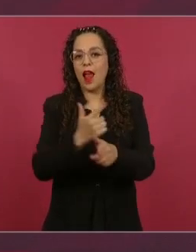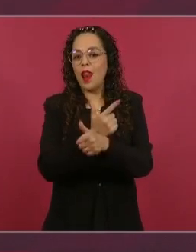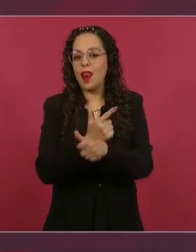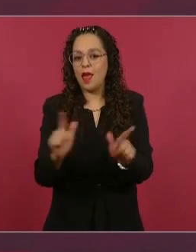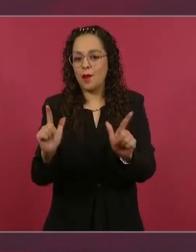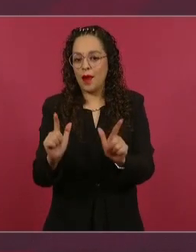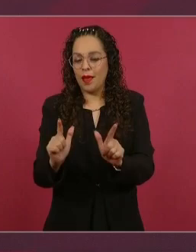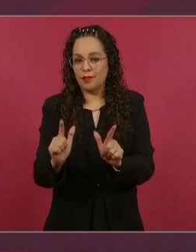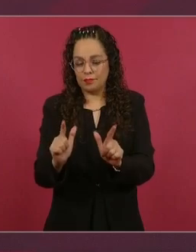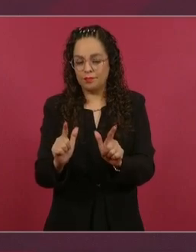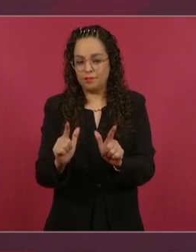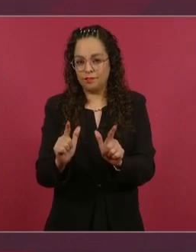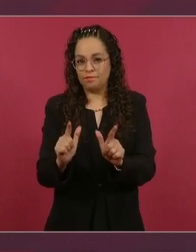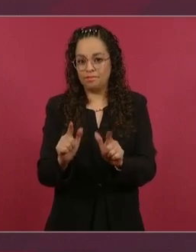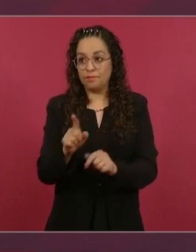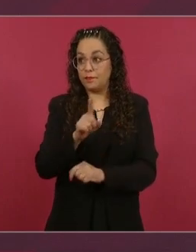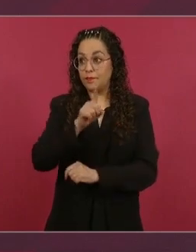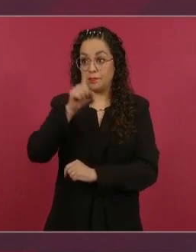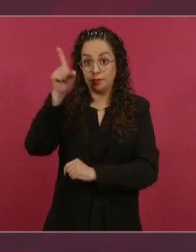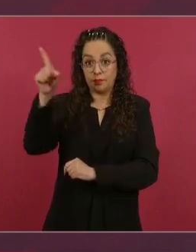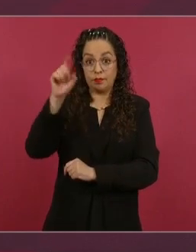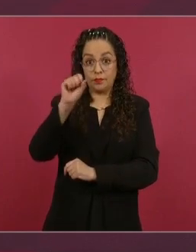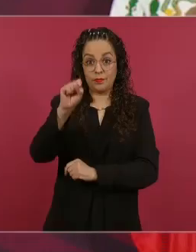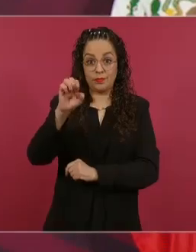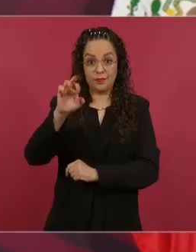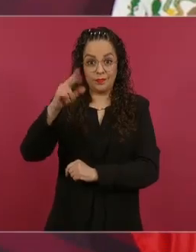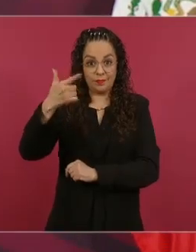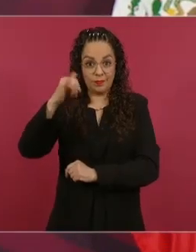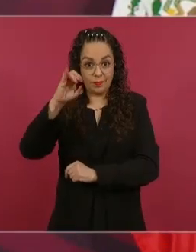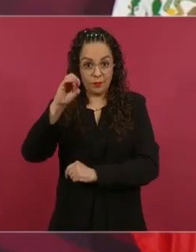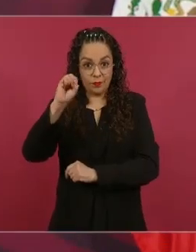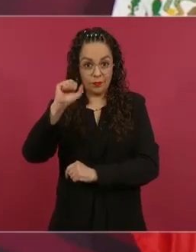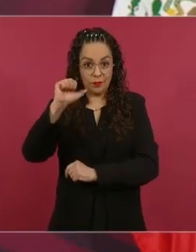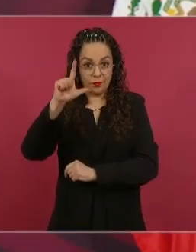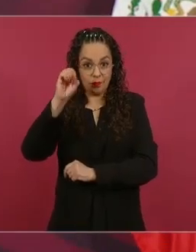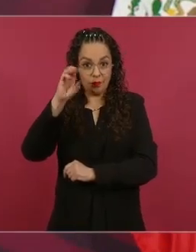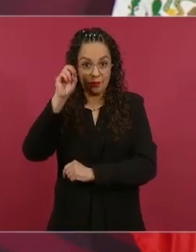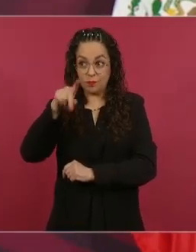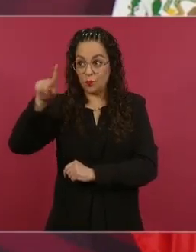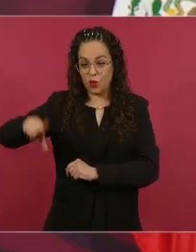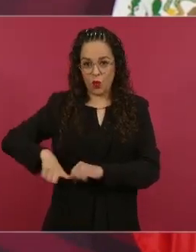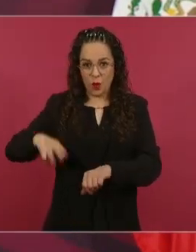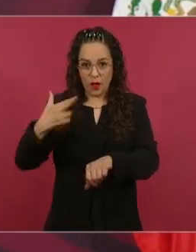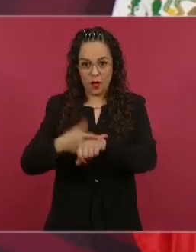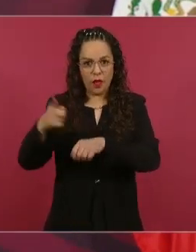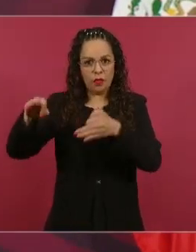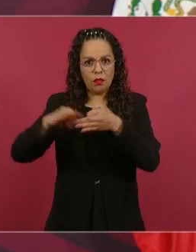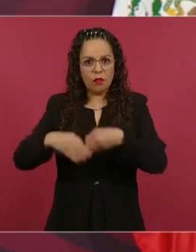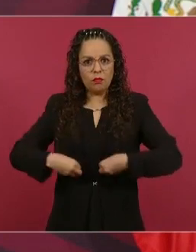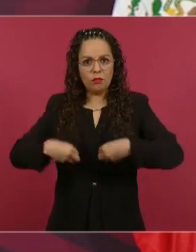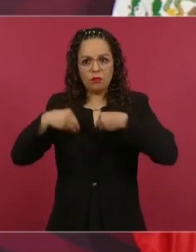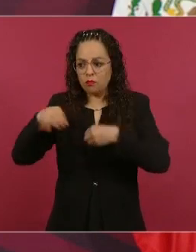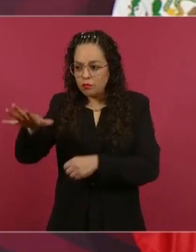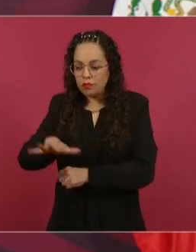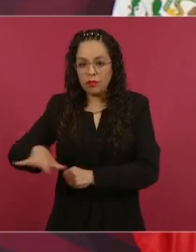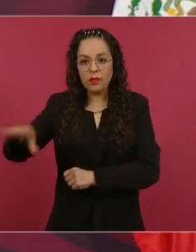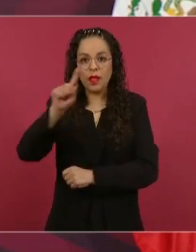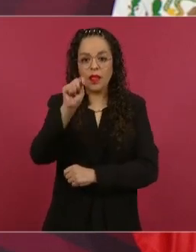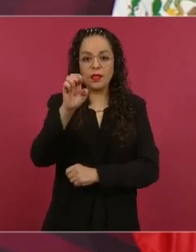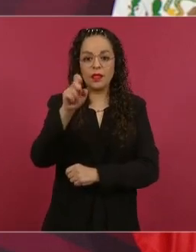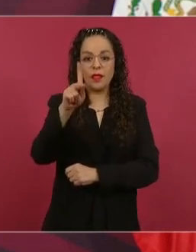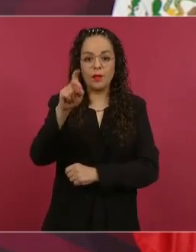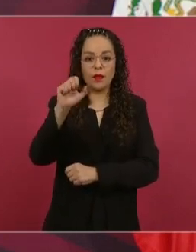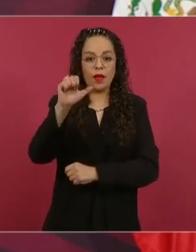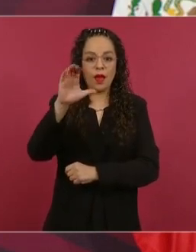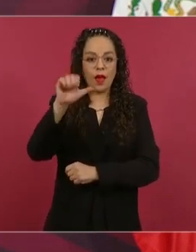Sergio Salomón es de Tepeaca, es de por ahí cerca, y va a venir ahora,